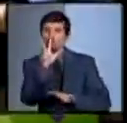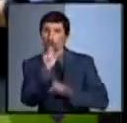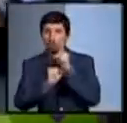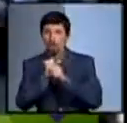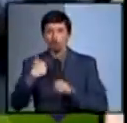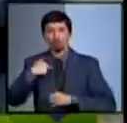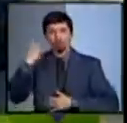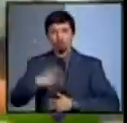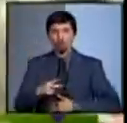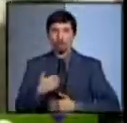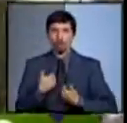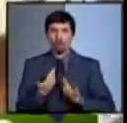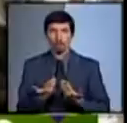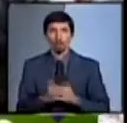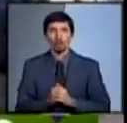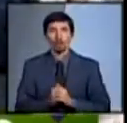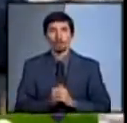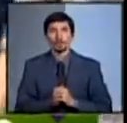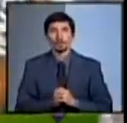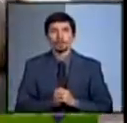8 años.